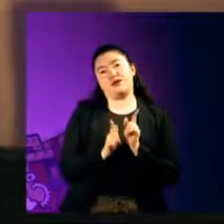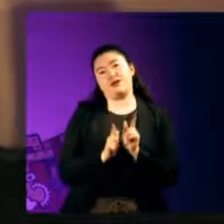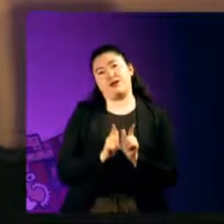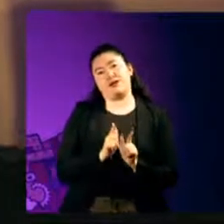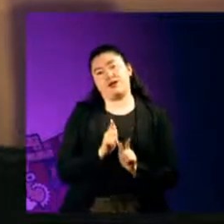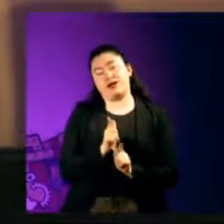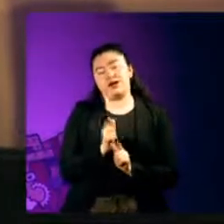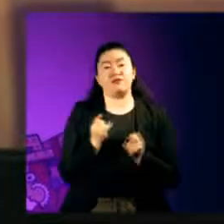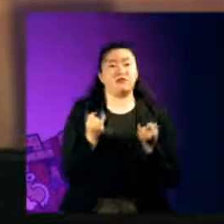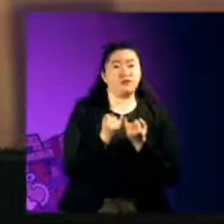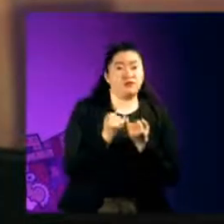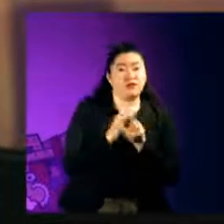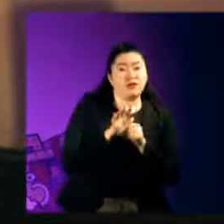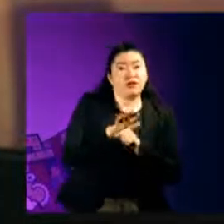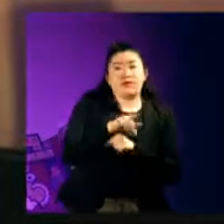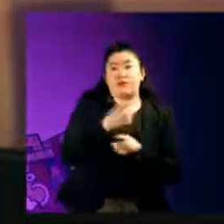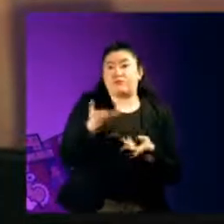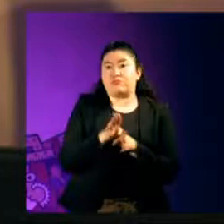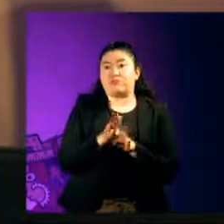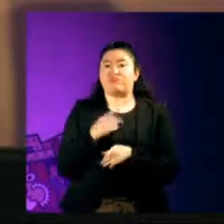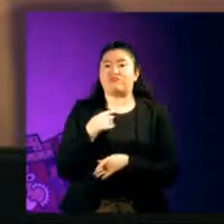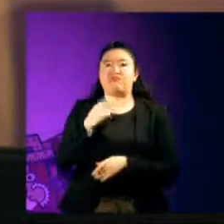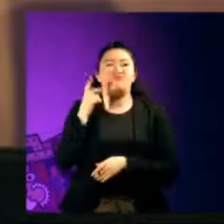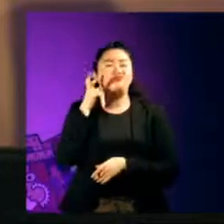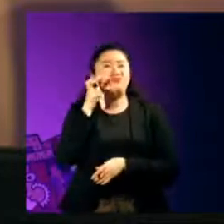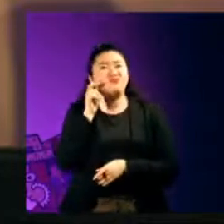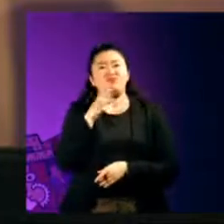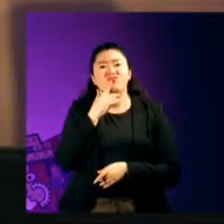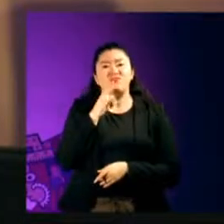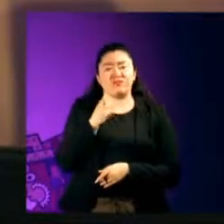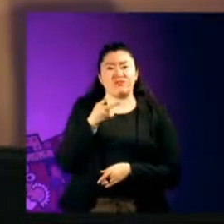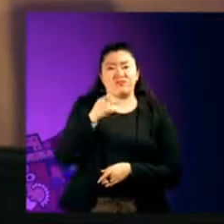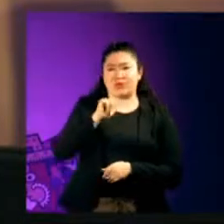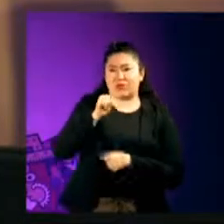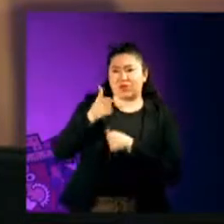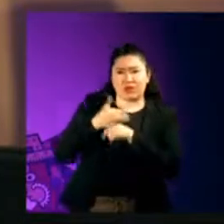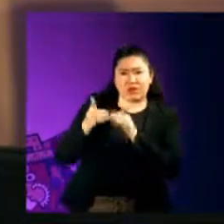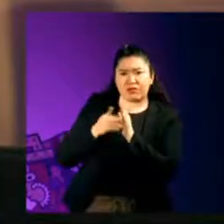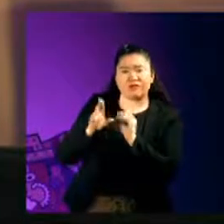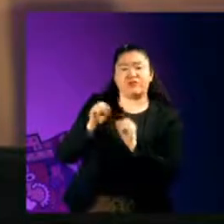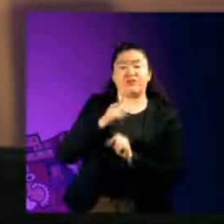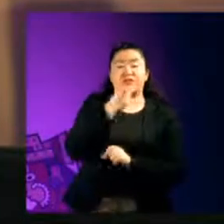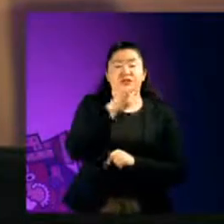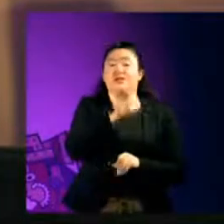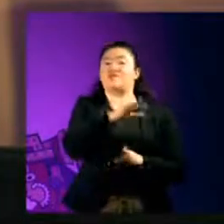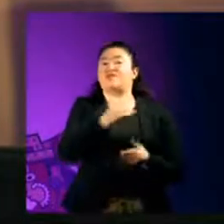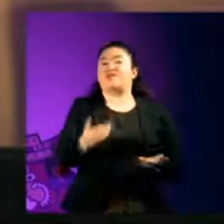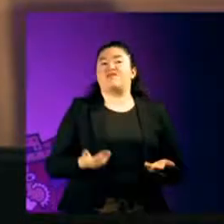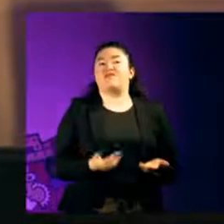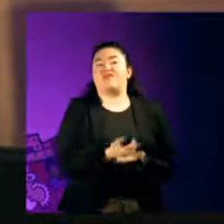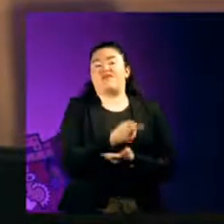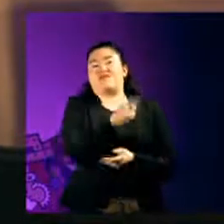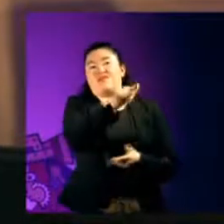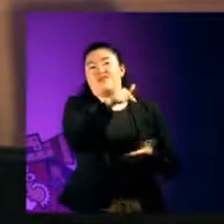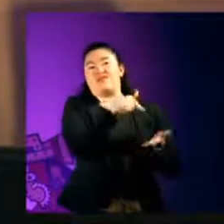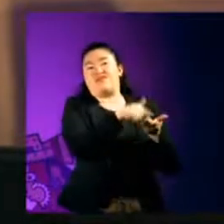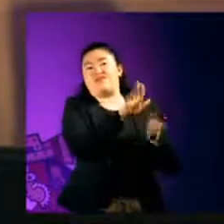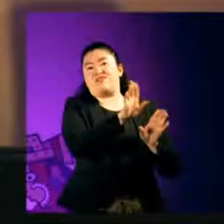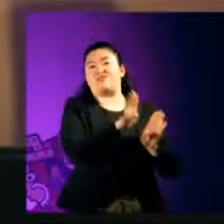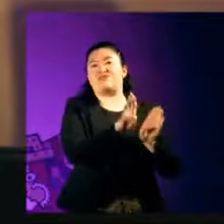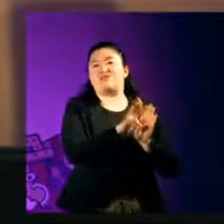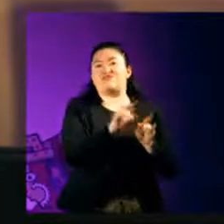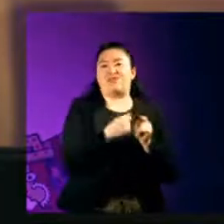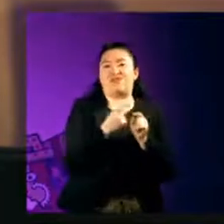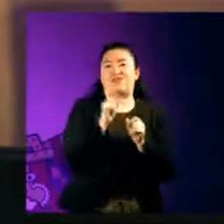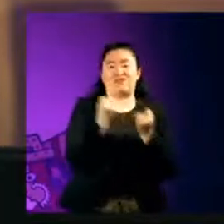tiene acento pero lo demás no le puedes decir nada ellos dicen no es que porque nació en macuspana no puede tratar en